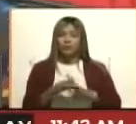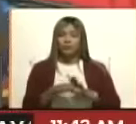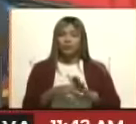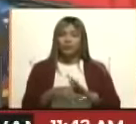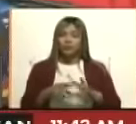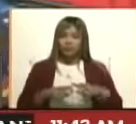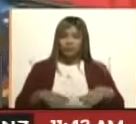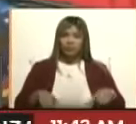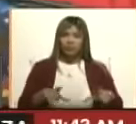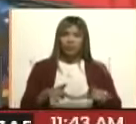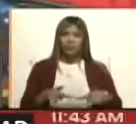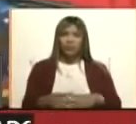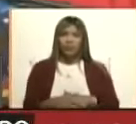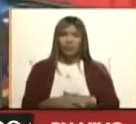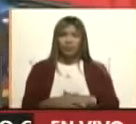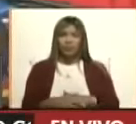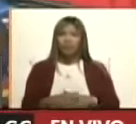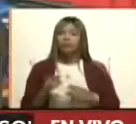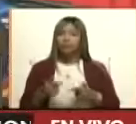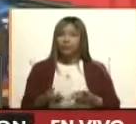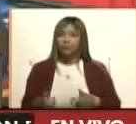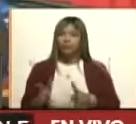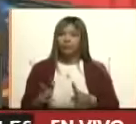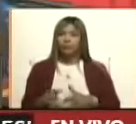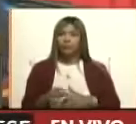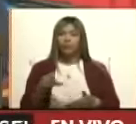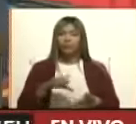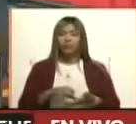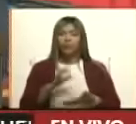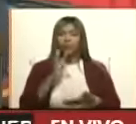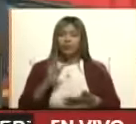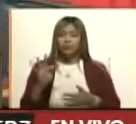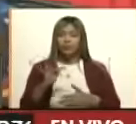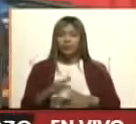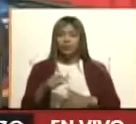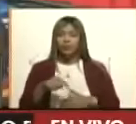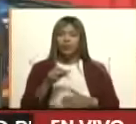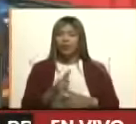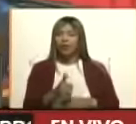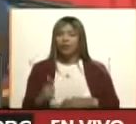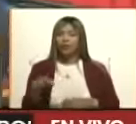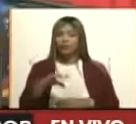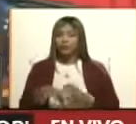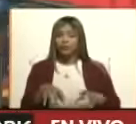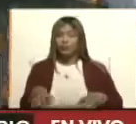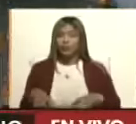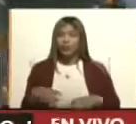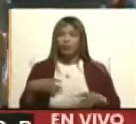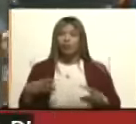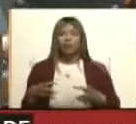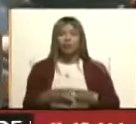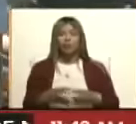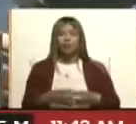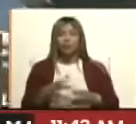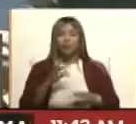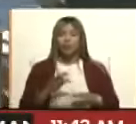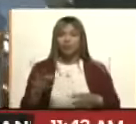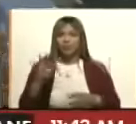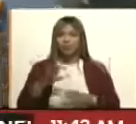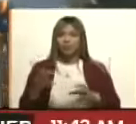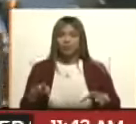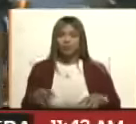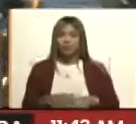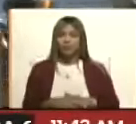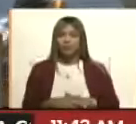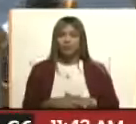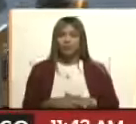salas situacionales que funcionarán en la sede de la Fiscalía Superior de cada estado, con su equipo de fiscales regionales, con